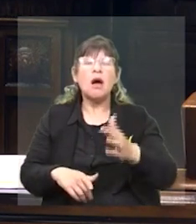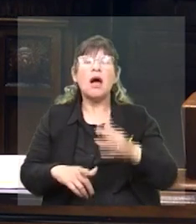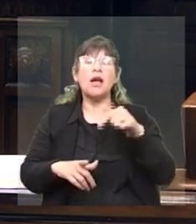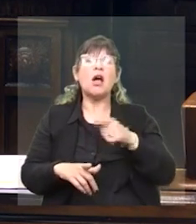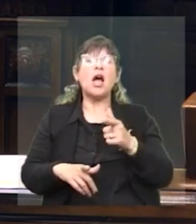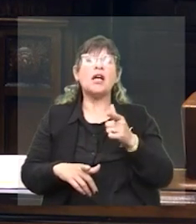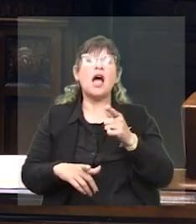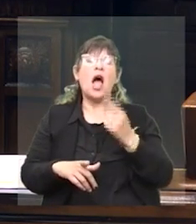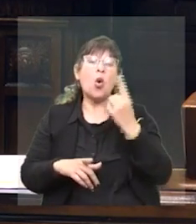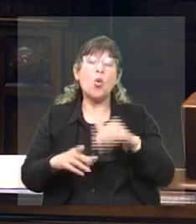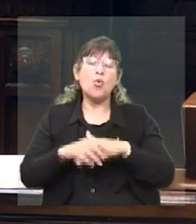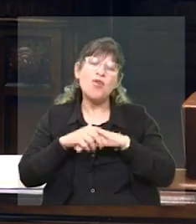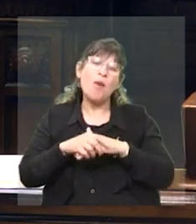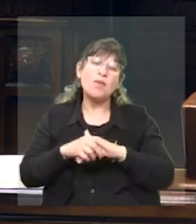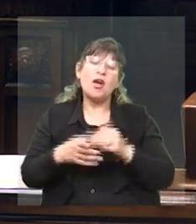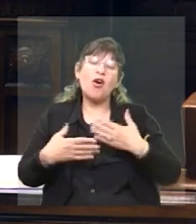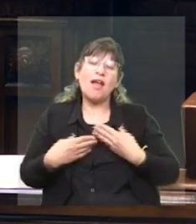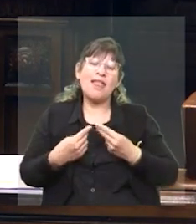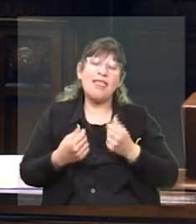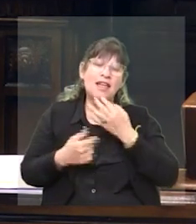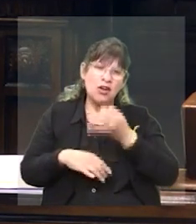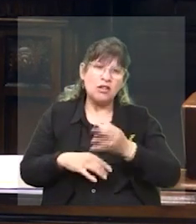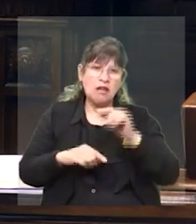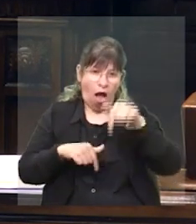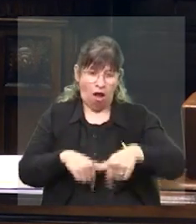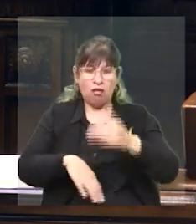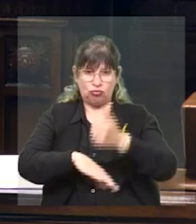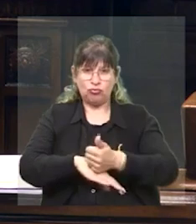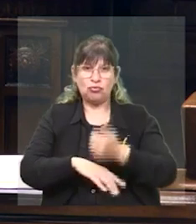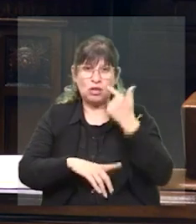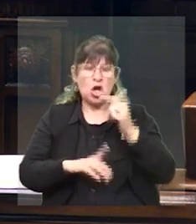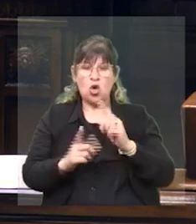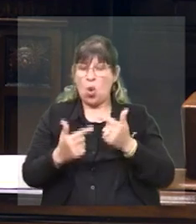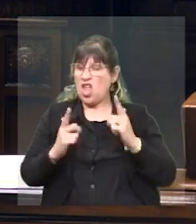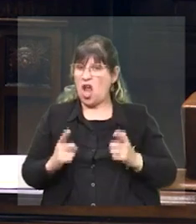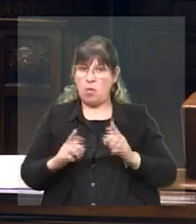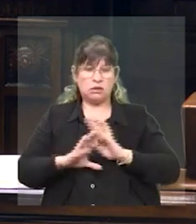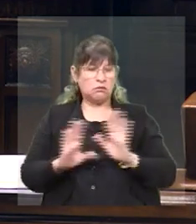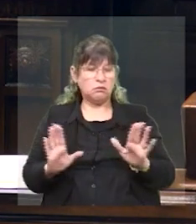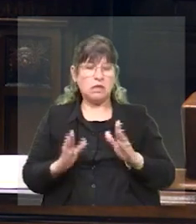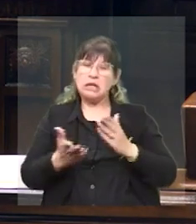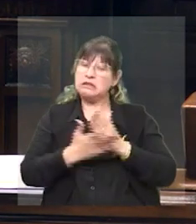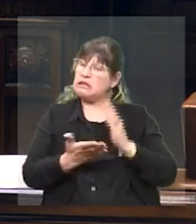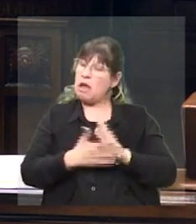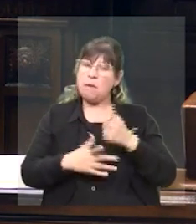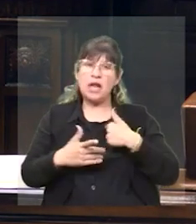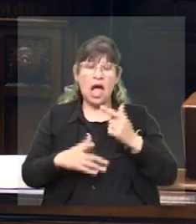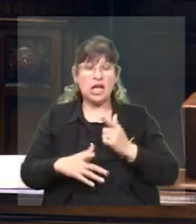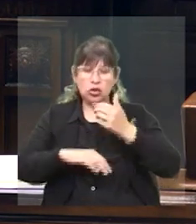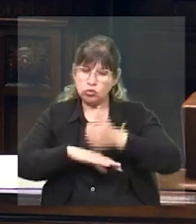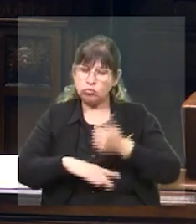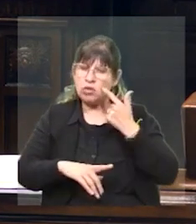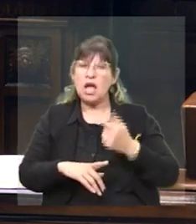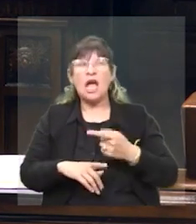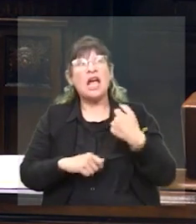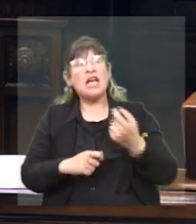a un amigo que con calidez nos decía aquí estoy Sin armas siempre dispuesto a que me juzguen con la dureza